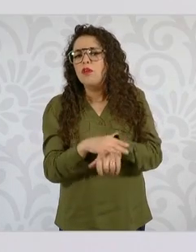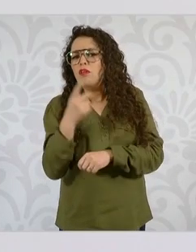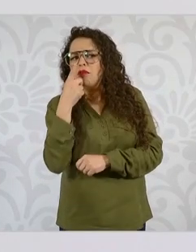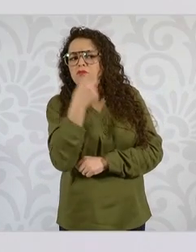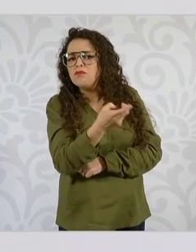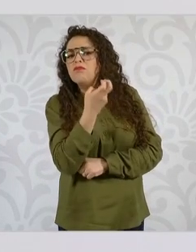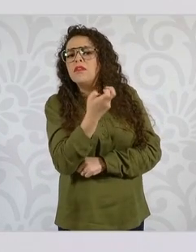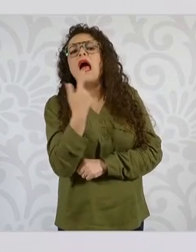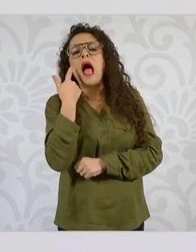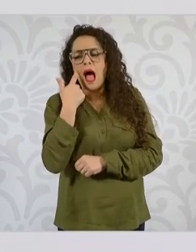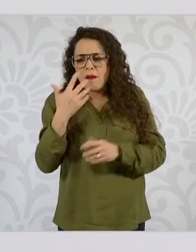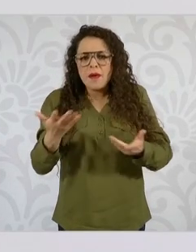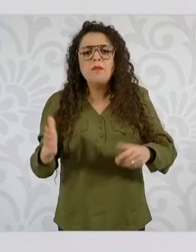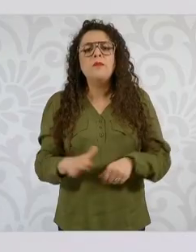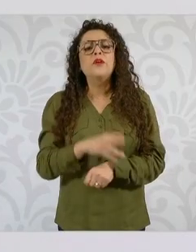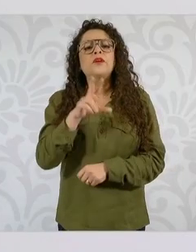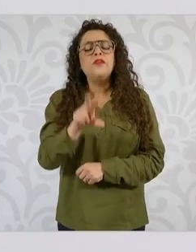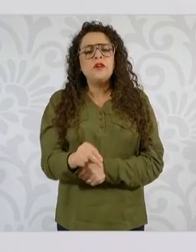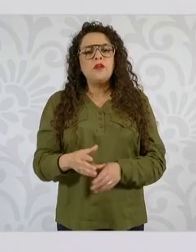entonces